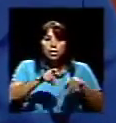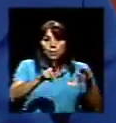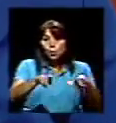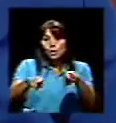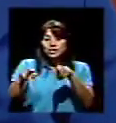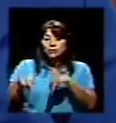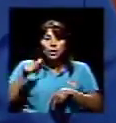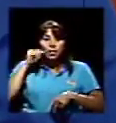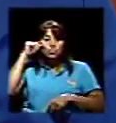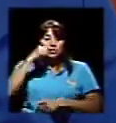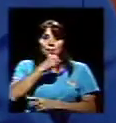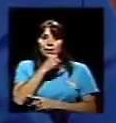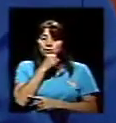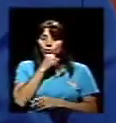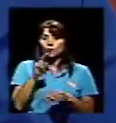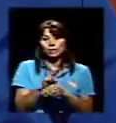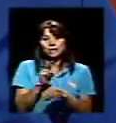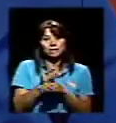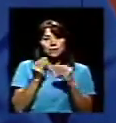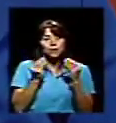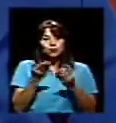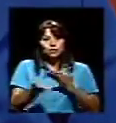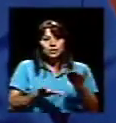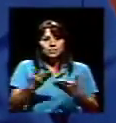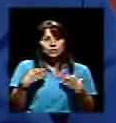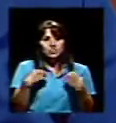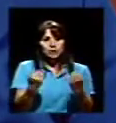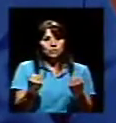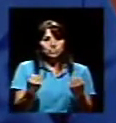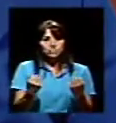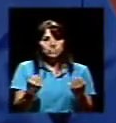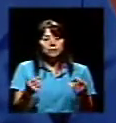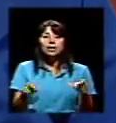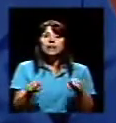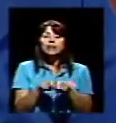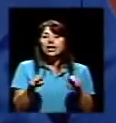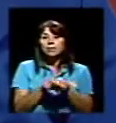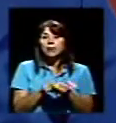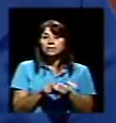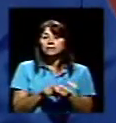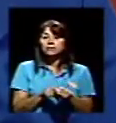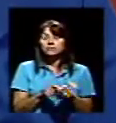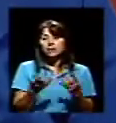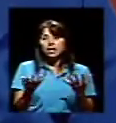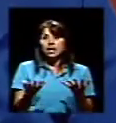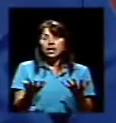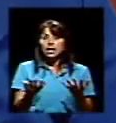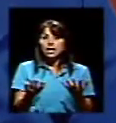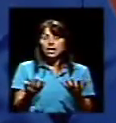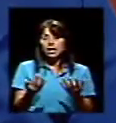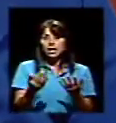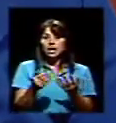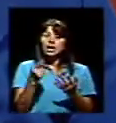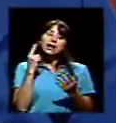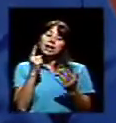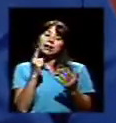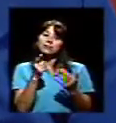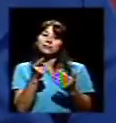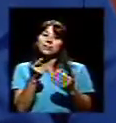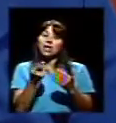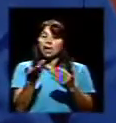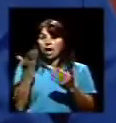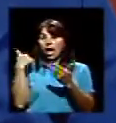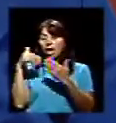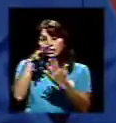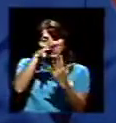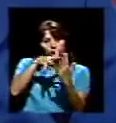servicios de salud y además el perfil epidemiológico del país, donde la enfermedad y la mortalidad de